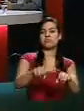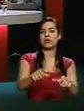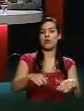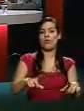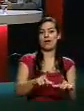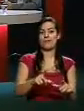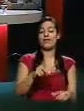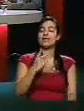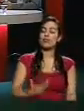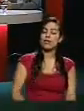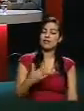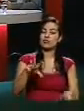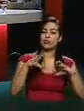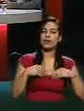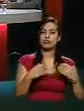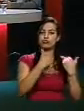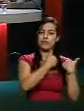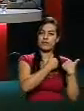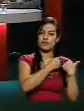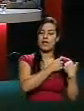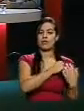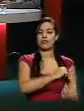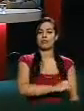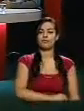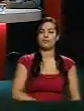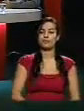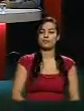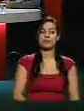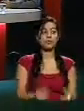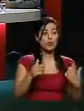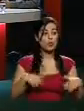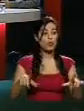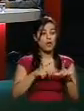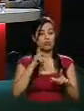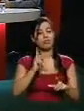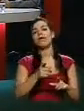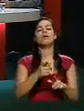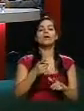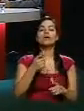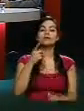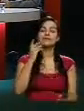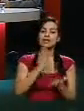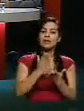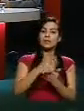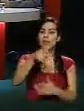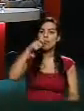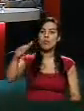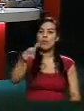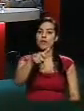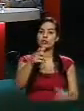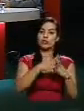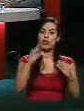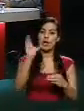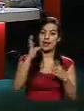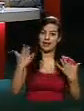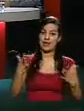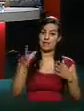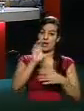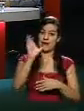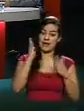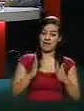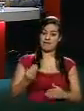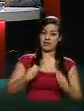corresponsabilidad. Ese rescate, esa humanización de los espacios, debe contar con la participación activa de todos los caraqueños y las caraqueñas